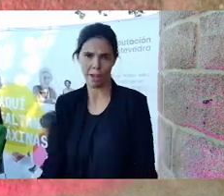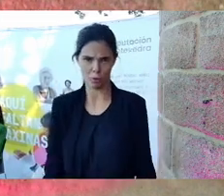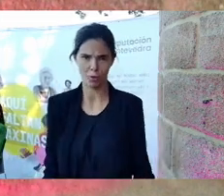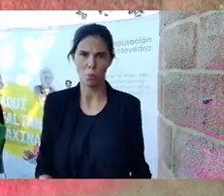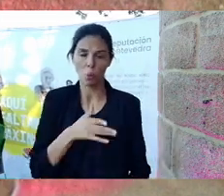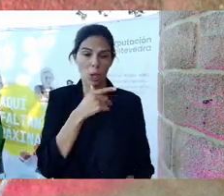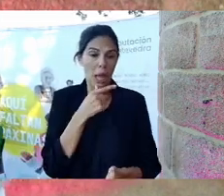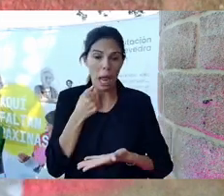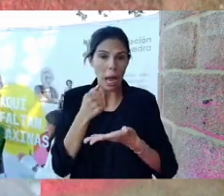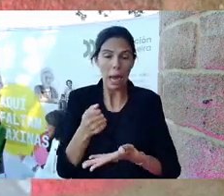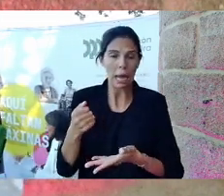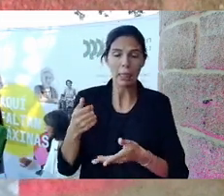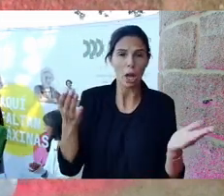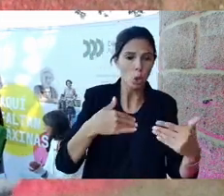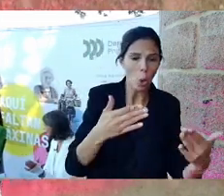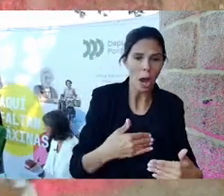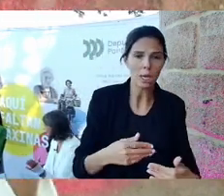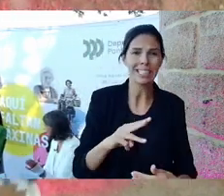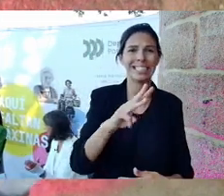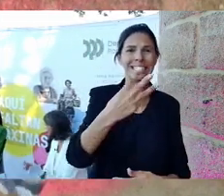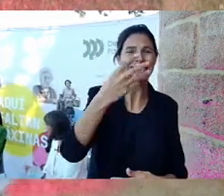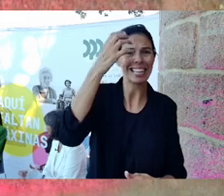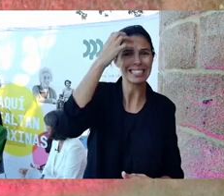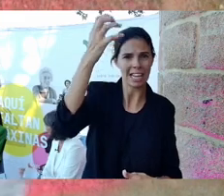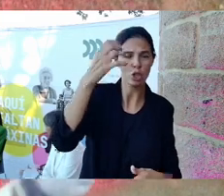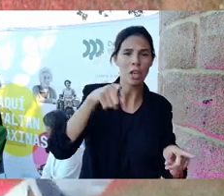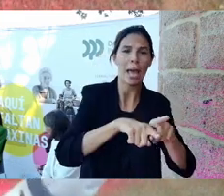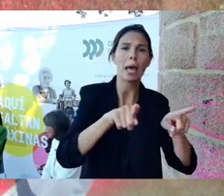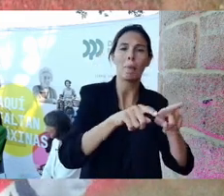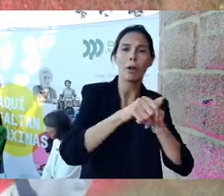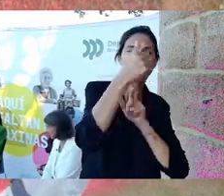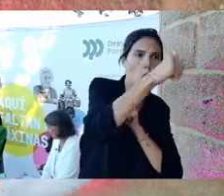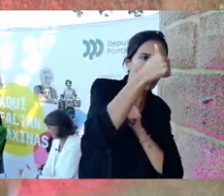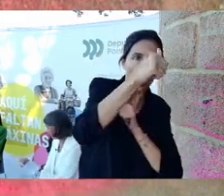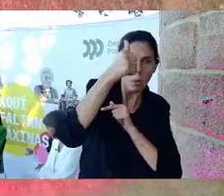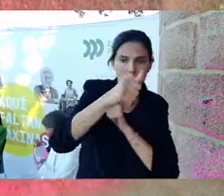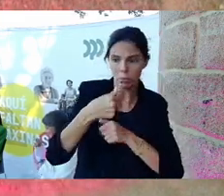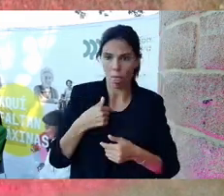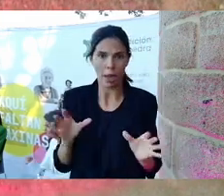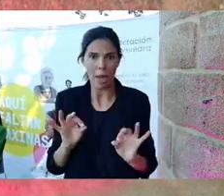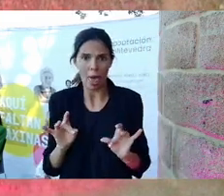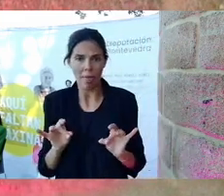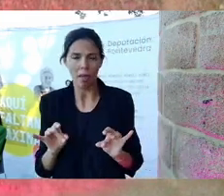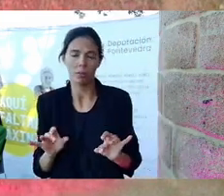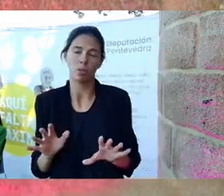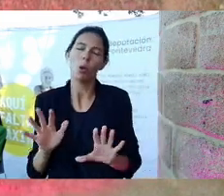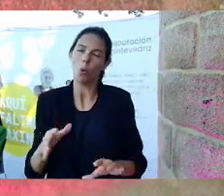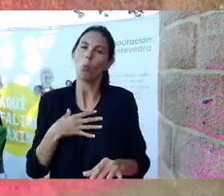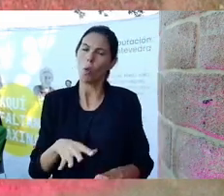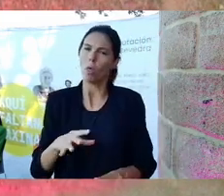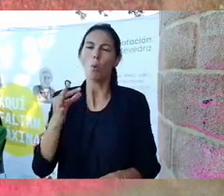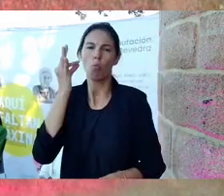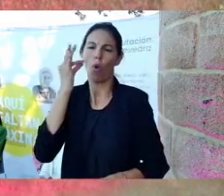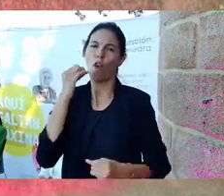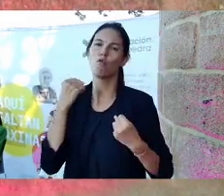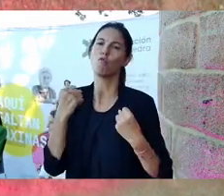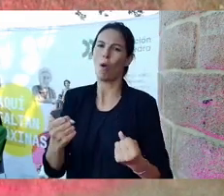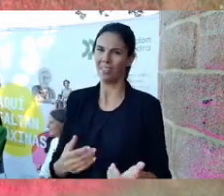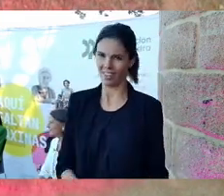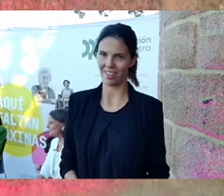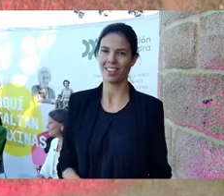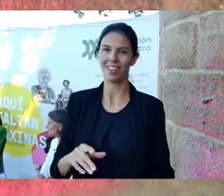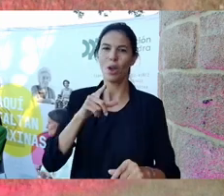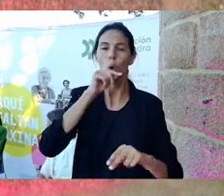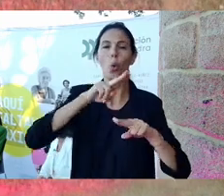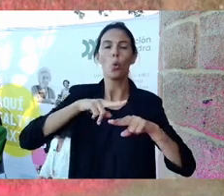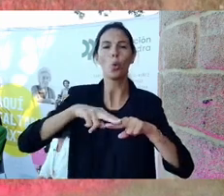dinero. Porque le había desheredado y había dejado tres reinos a sus tres hermanos varones y a ella no le había dejado nada. O sea, que debía de ser una mujer de